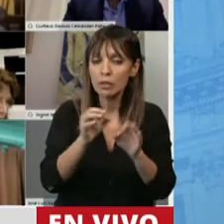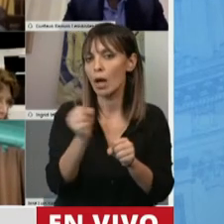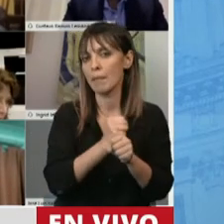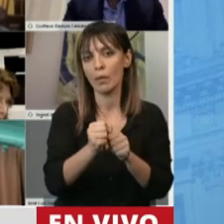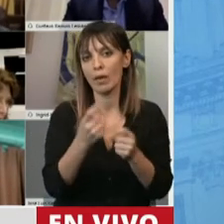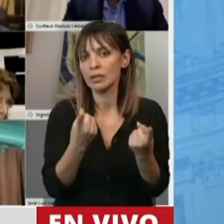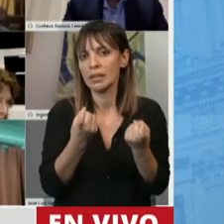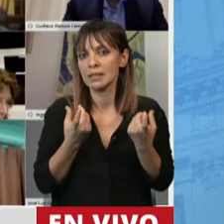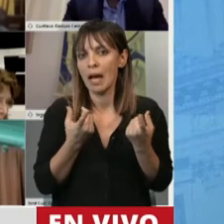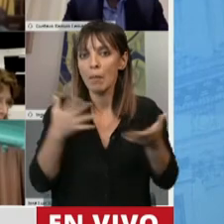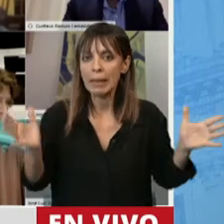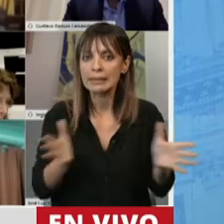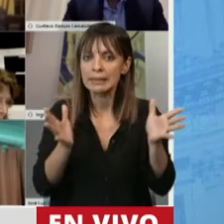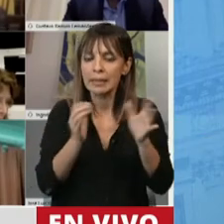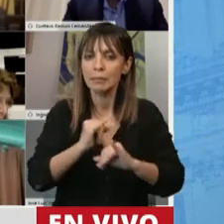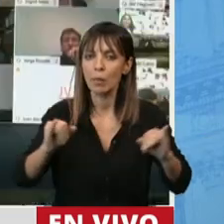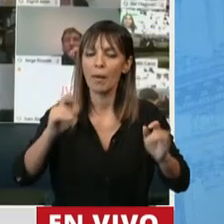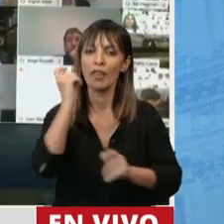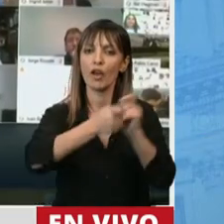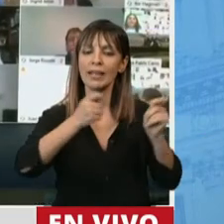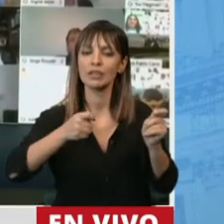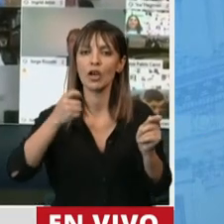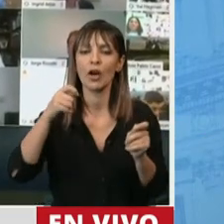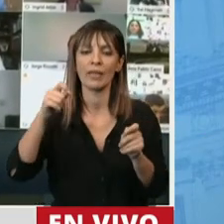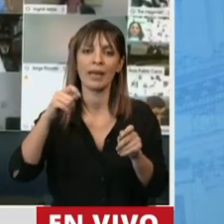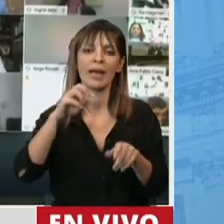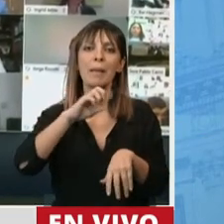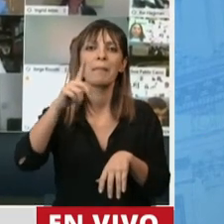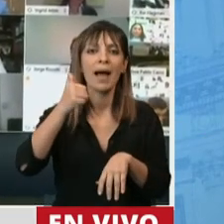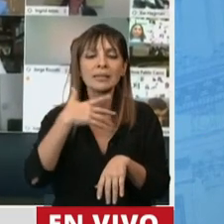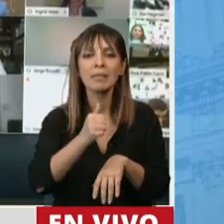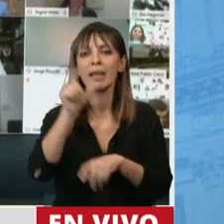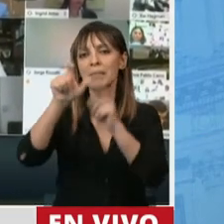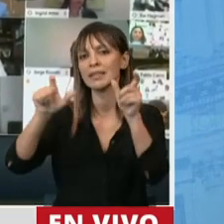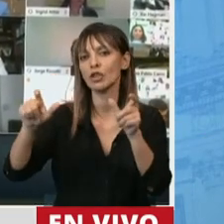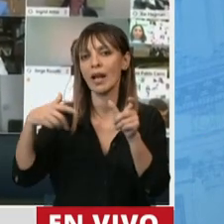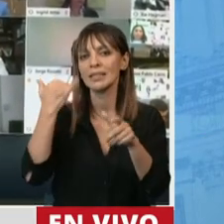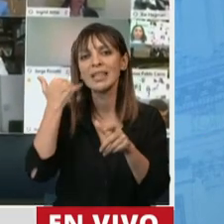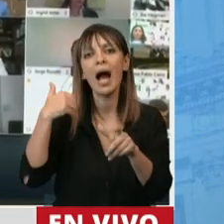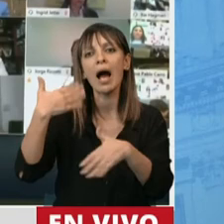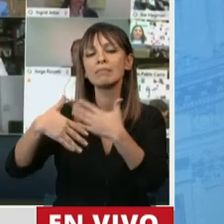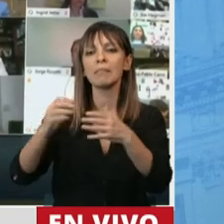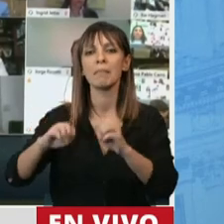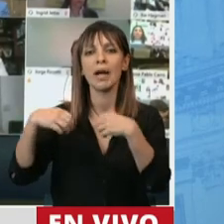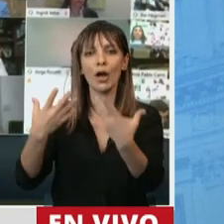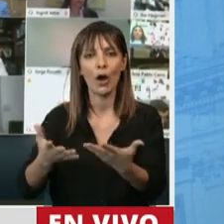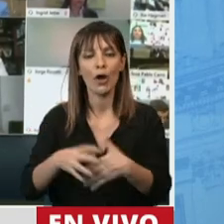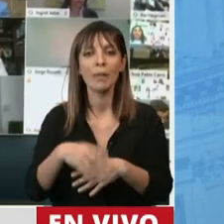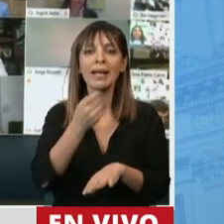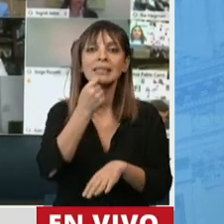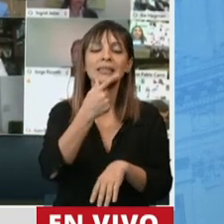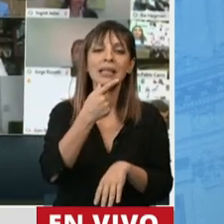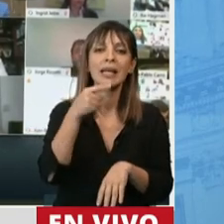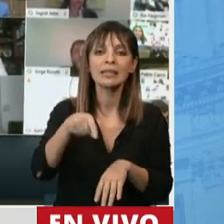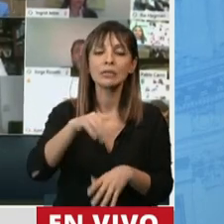tiene como objeto promover la donación de plasma sanguíneo de pacientes recuperados de COVID-19. Porque si bien se trata de